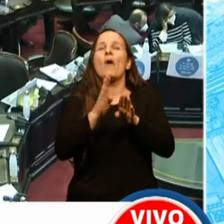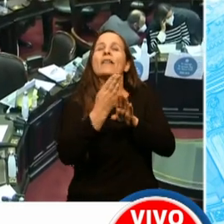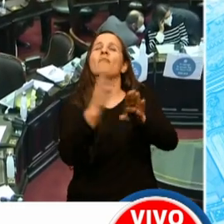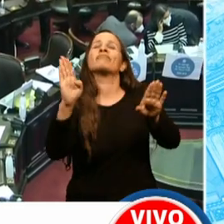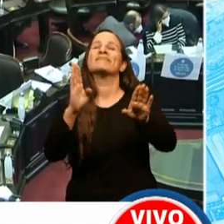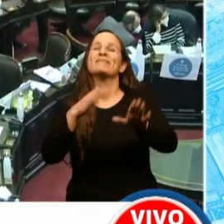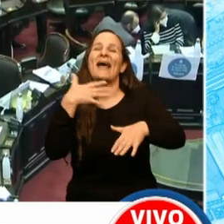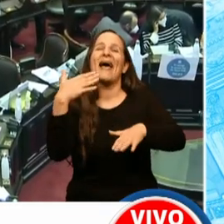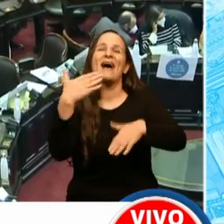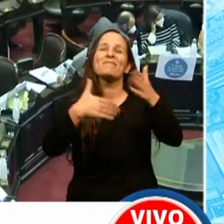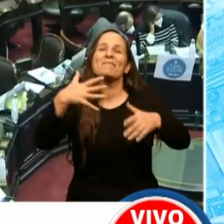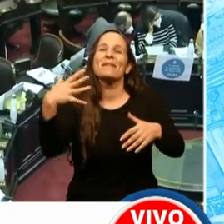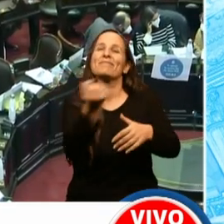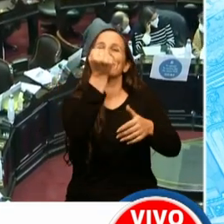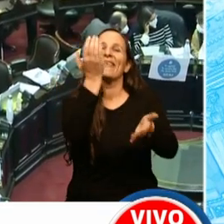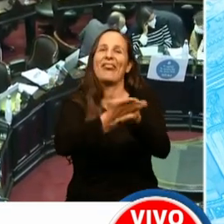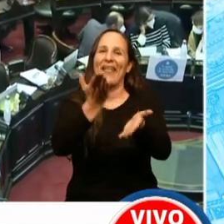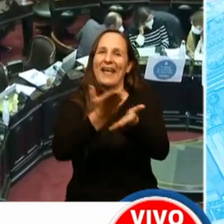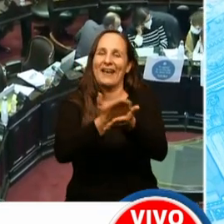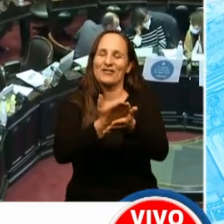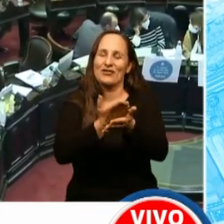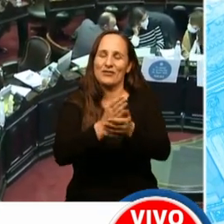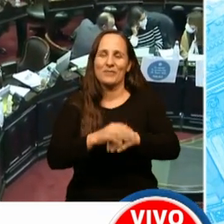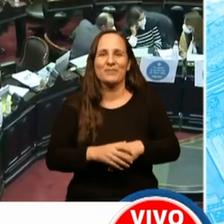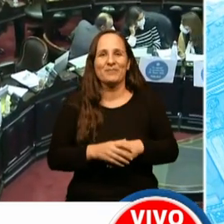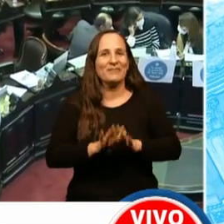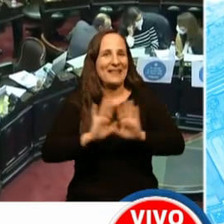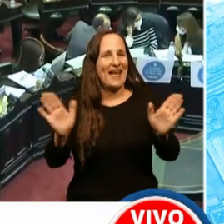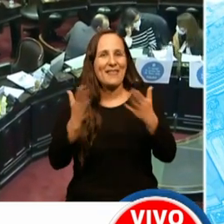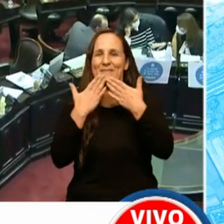para acceder a plenos derechos nada más presidente